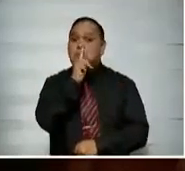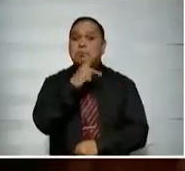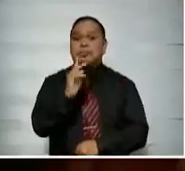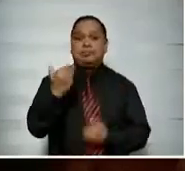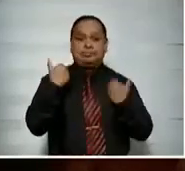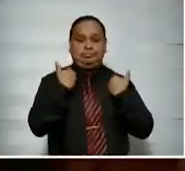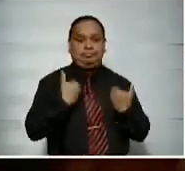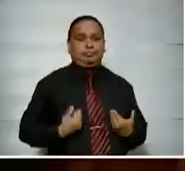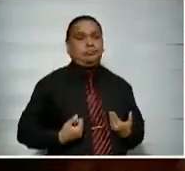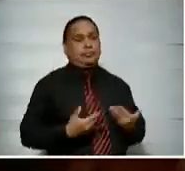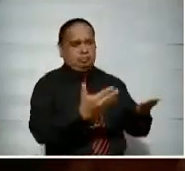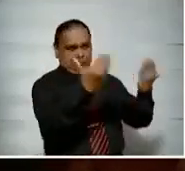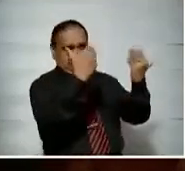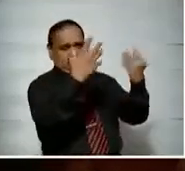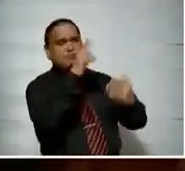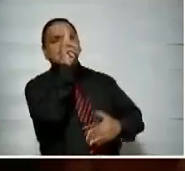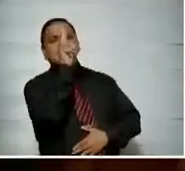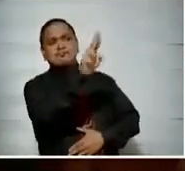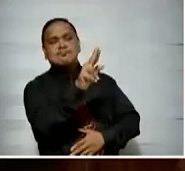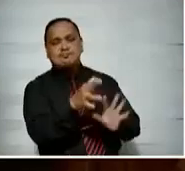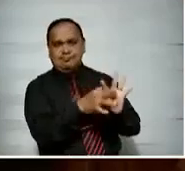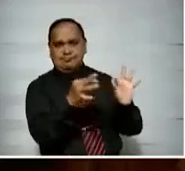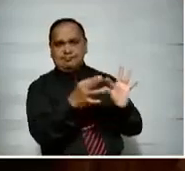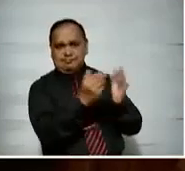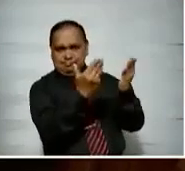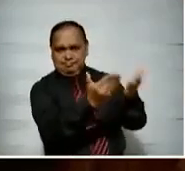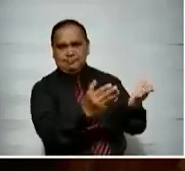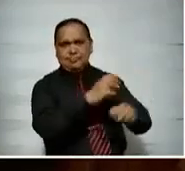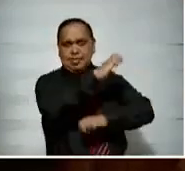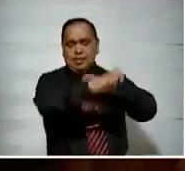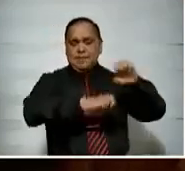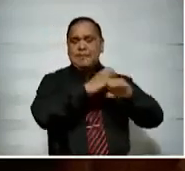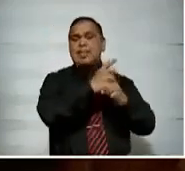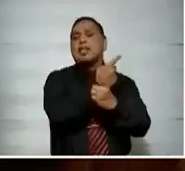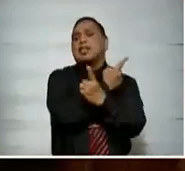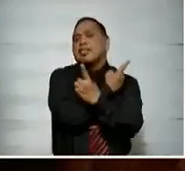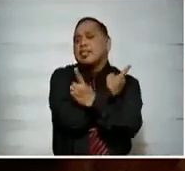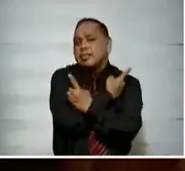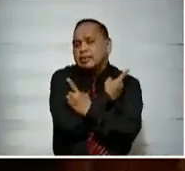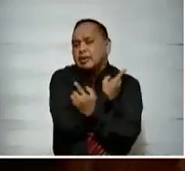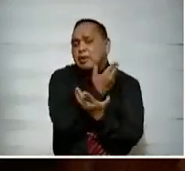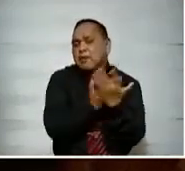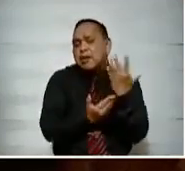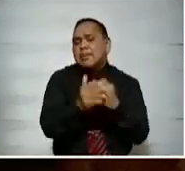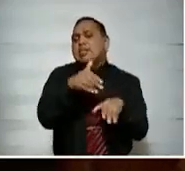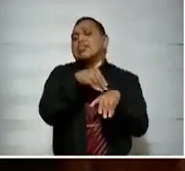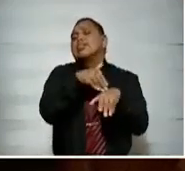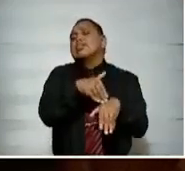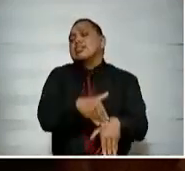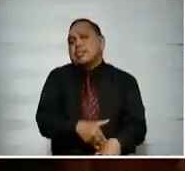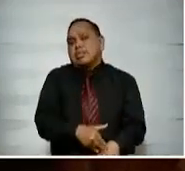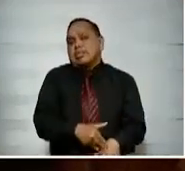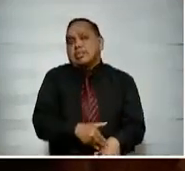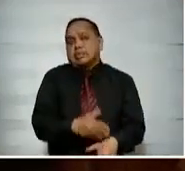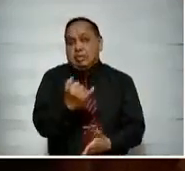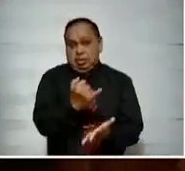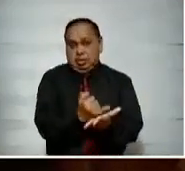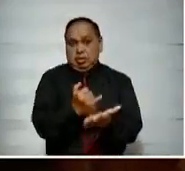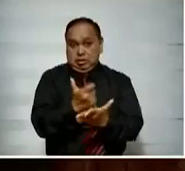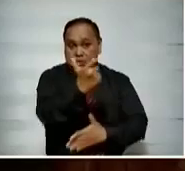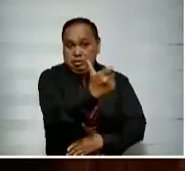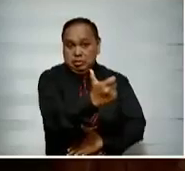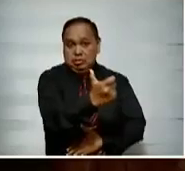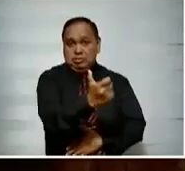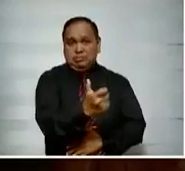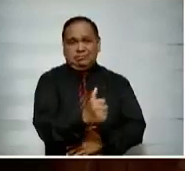le doy derecho de réplica y que me diga que Televisa es una empresa decente, que cumple con sus impuestos y